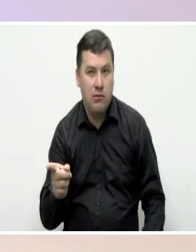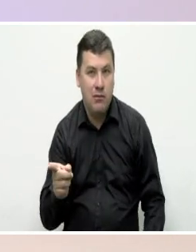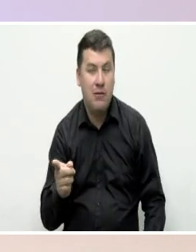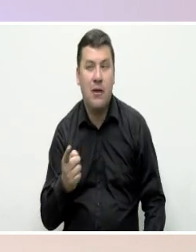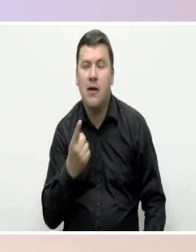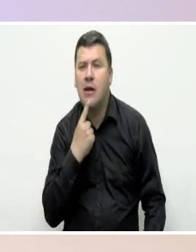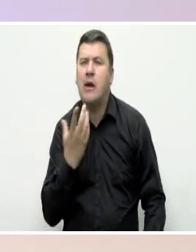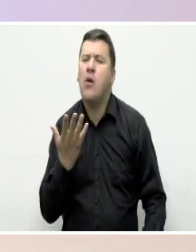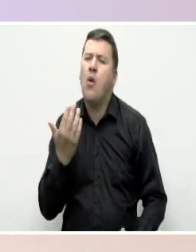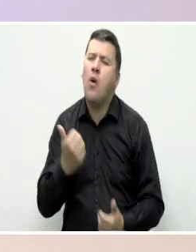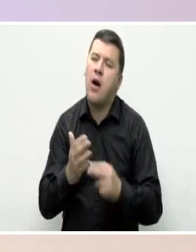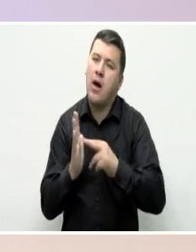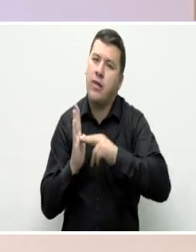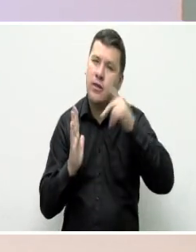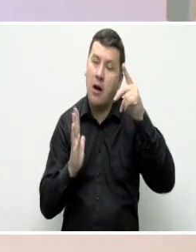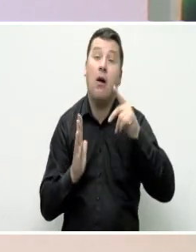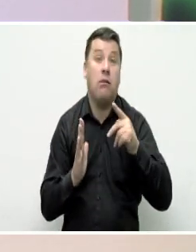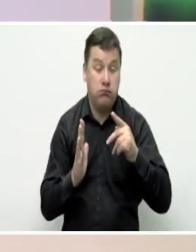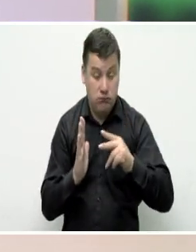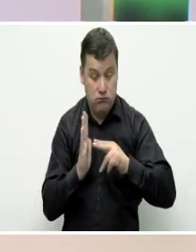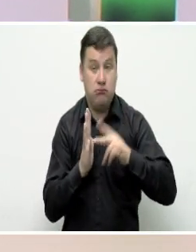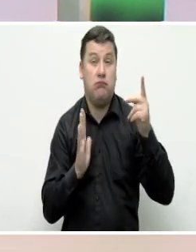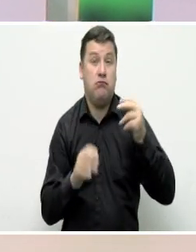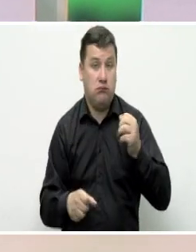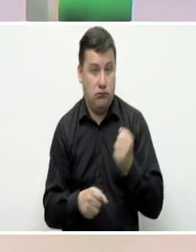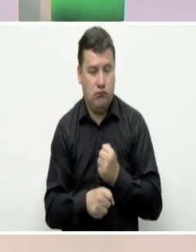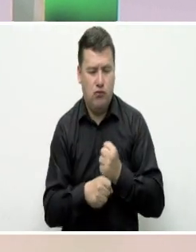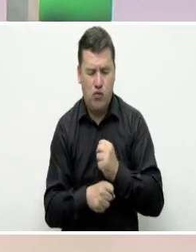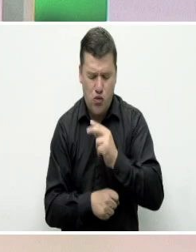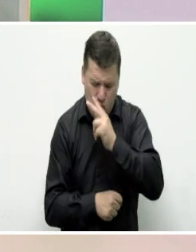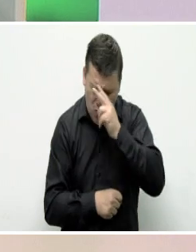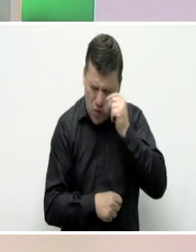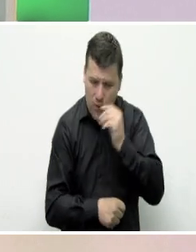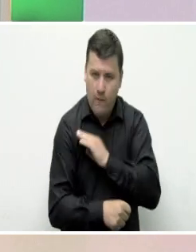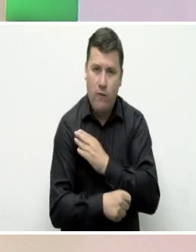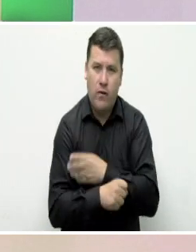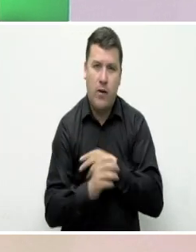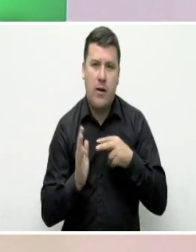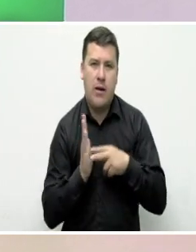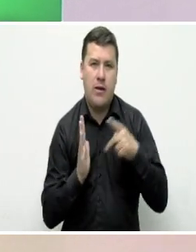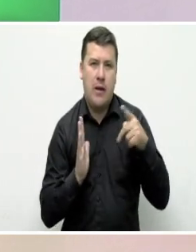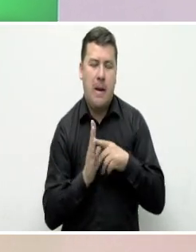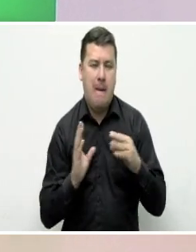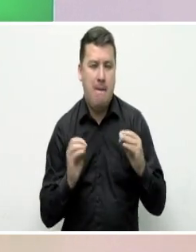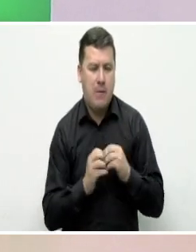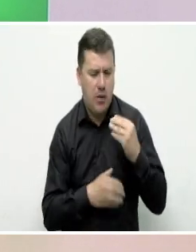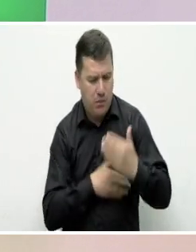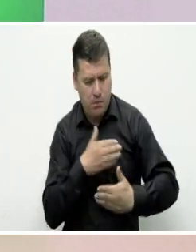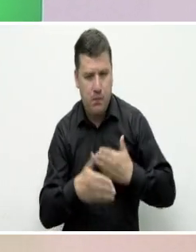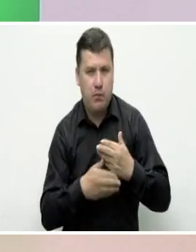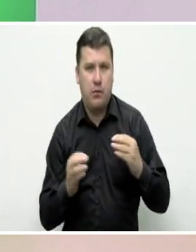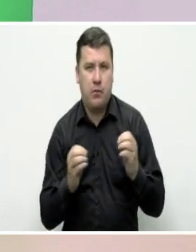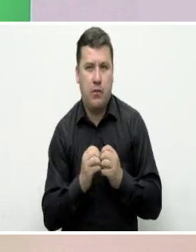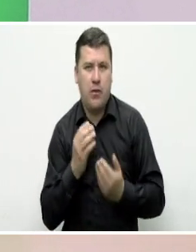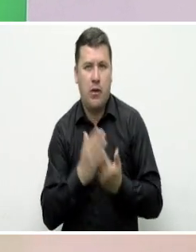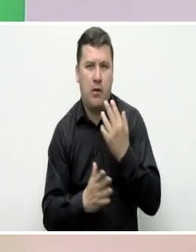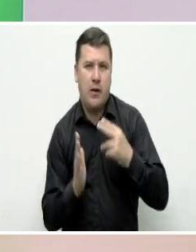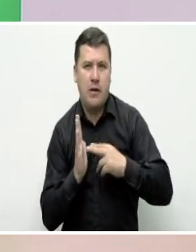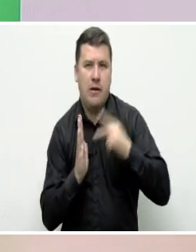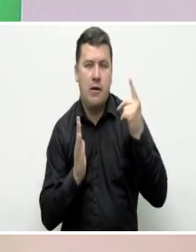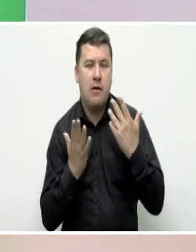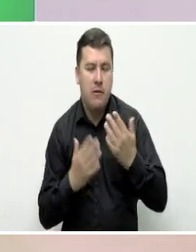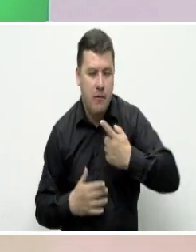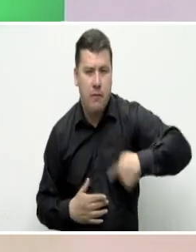ver, la registraduría le está trabajando muy fuerte a mejorar cada vez más sus procesos con más tecnología.